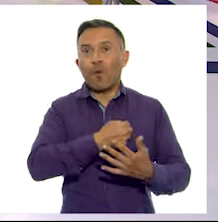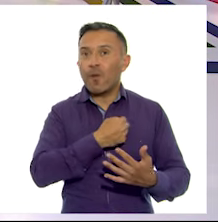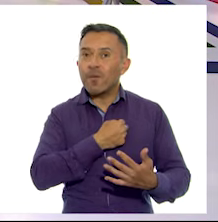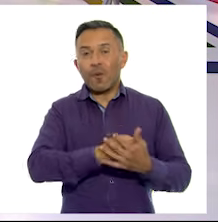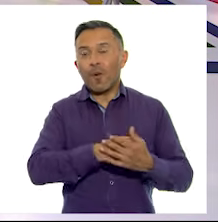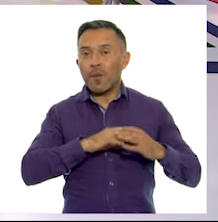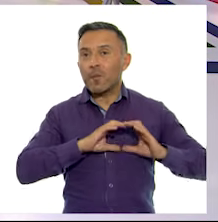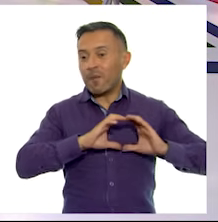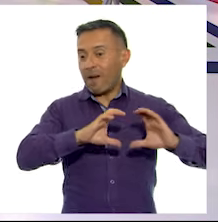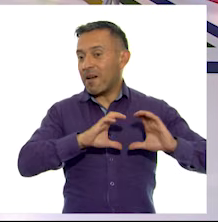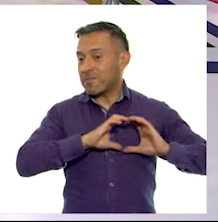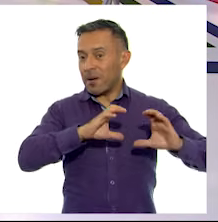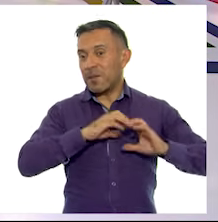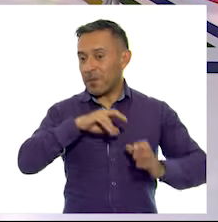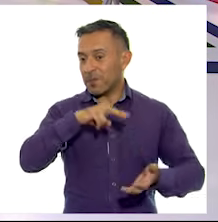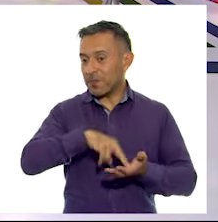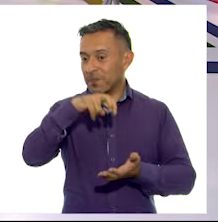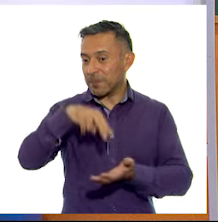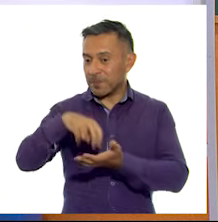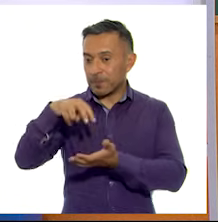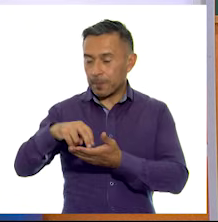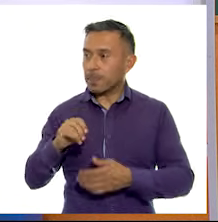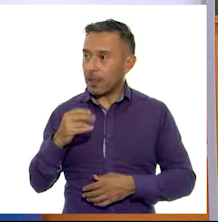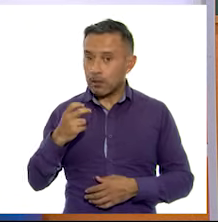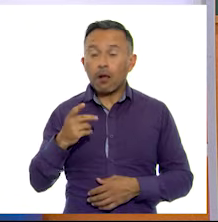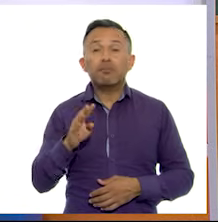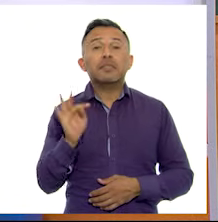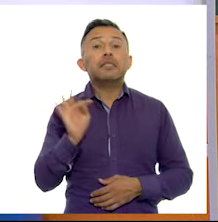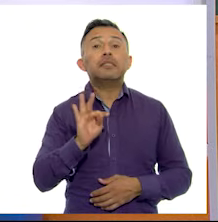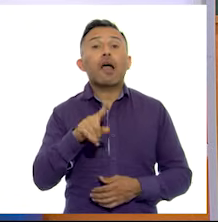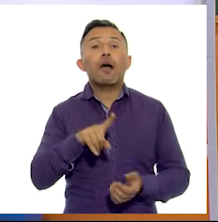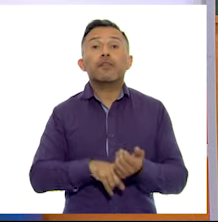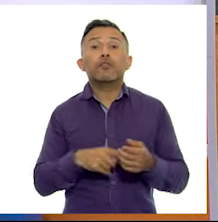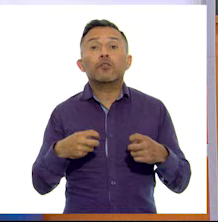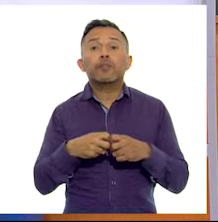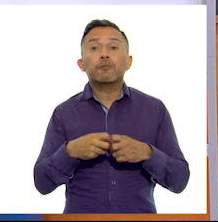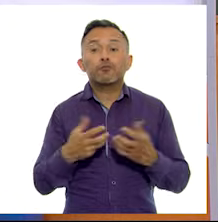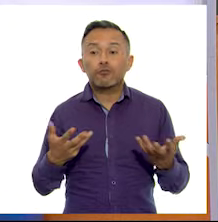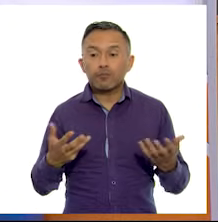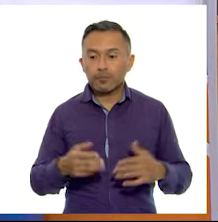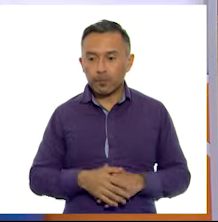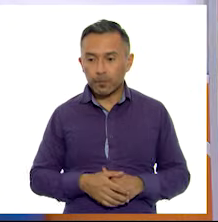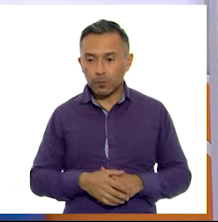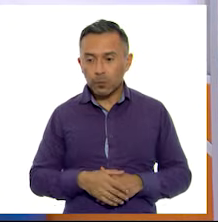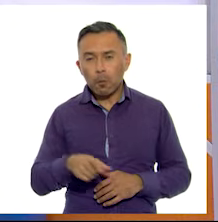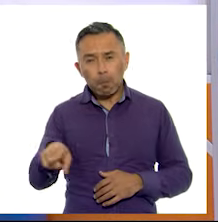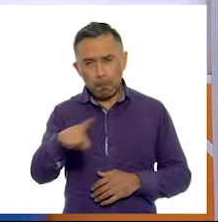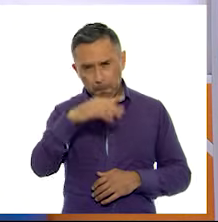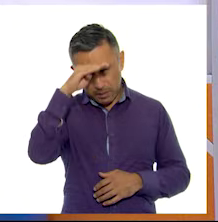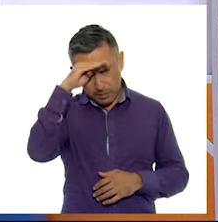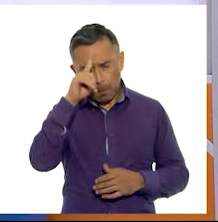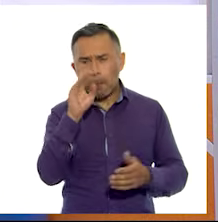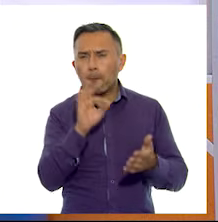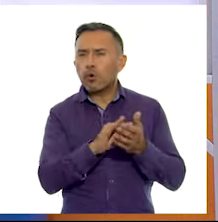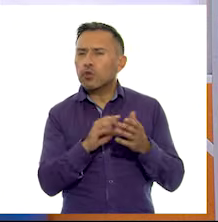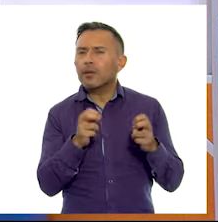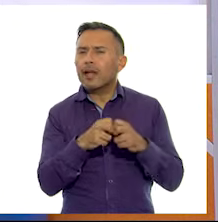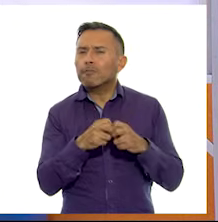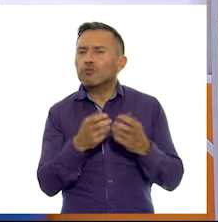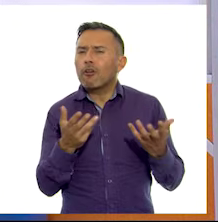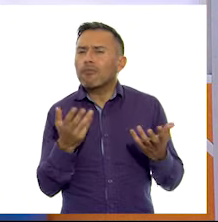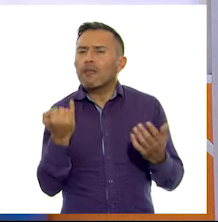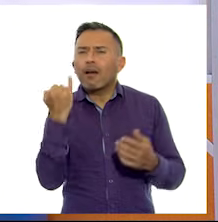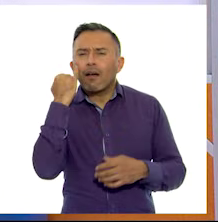Exactamente. Y ahora, si estuviera nervioso, ¿cómo creen que podría caminar un punto nervioso? A ver, un